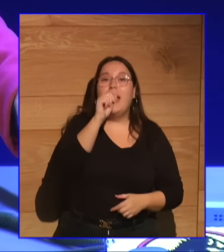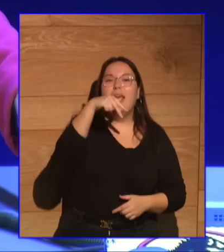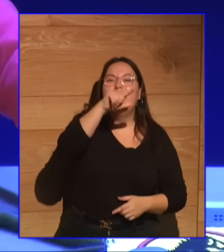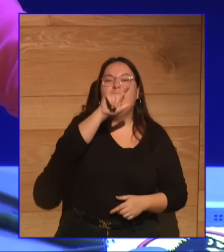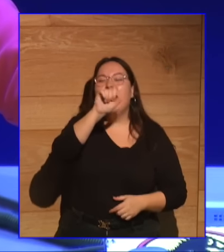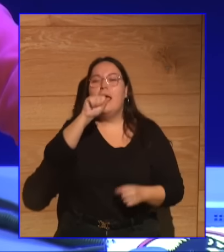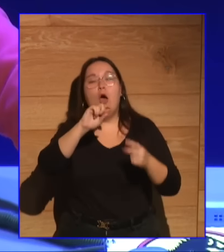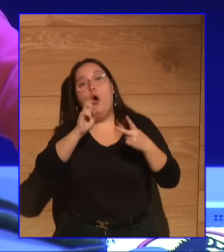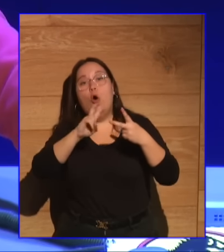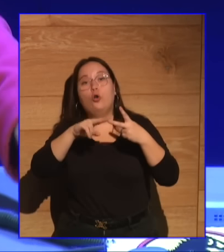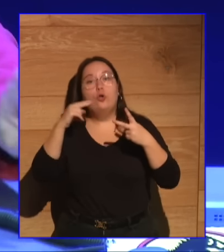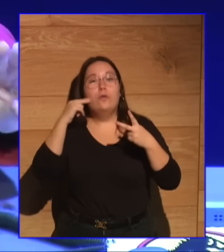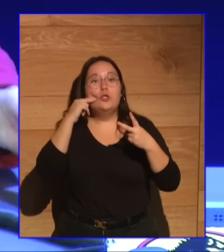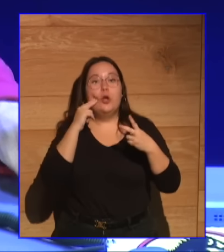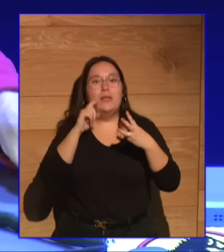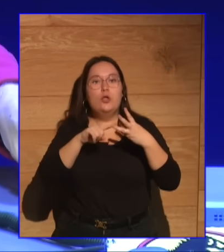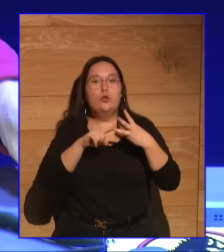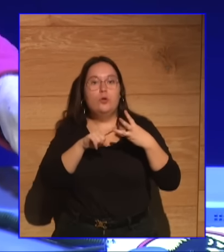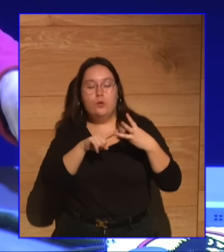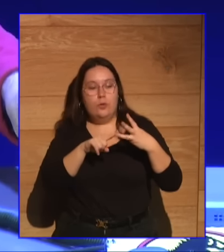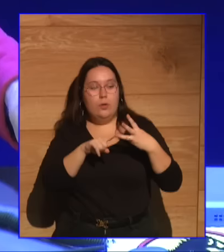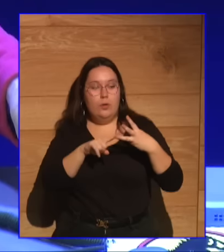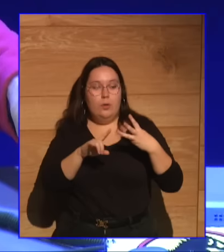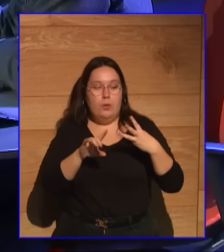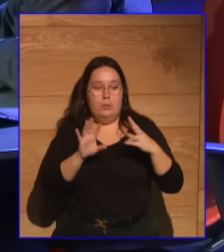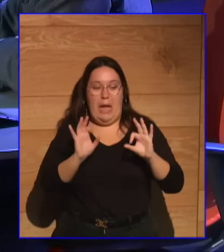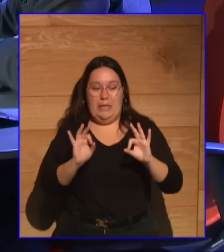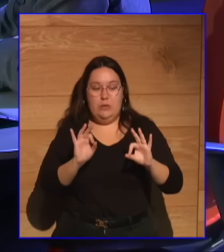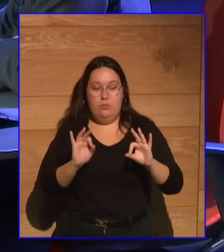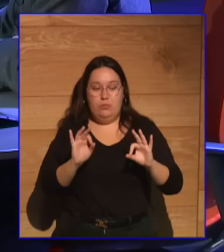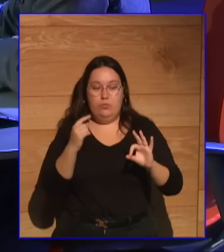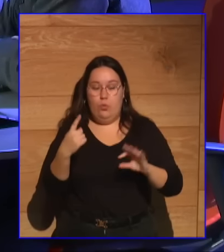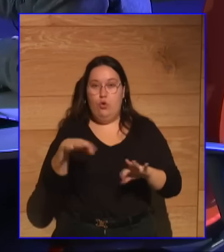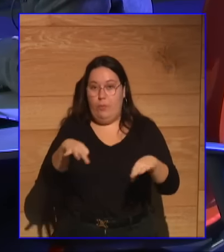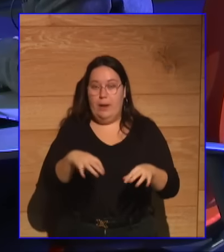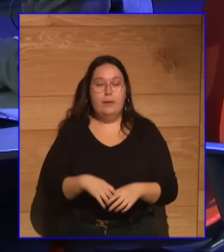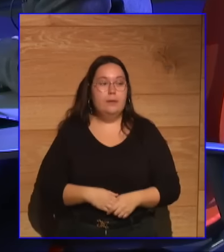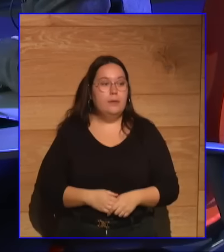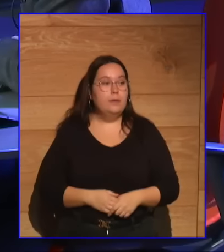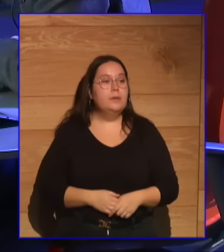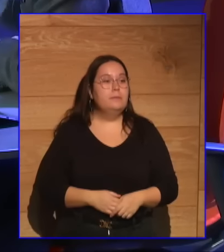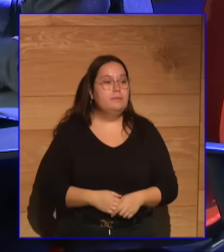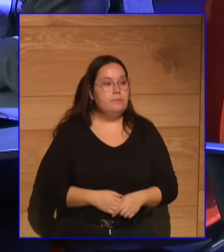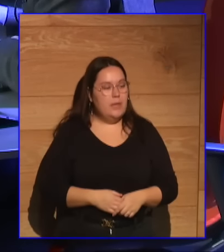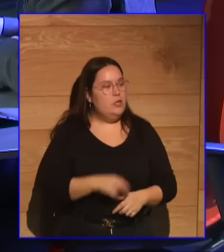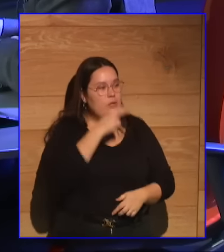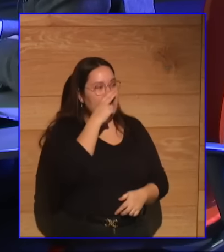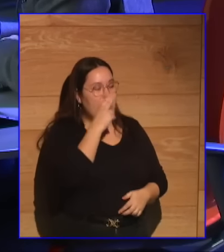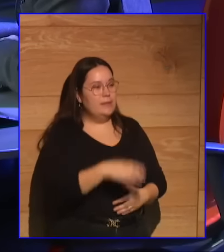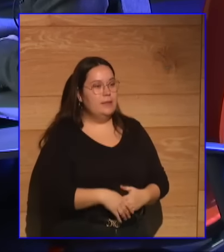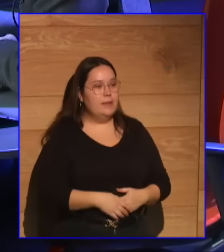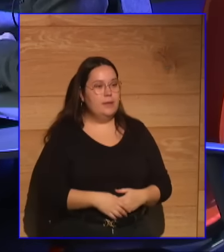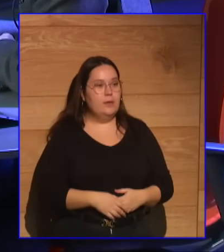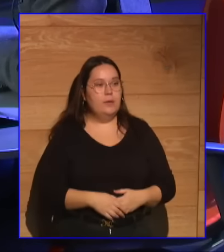de chocolate y otro en sí mismo, vale. Otro ensimismado. Ensimismado, ¿no? De hecho, esto es interesante, Javi. Perdona que retome.